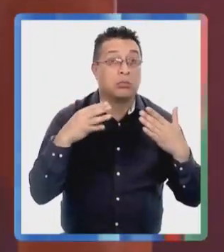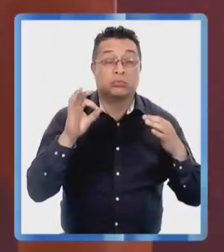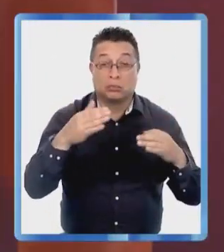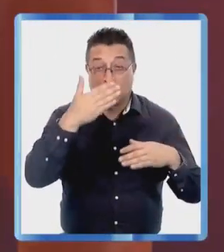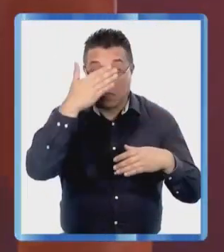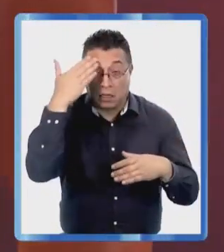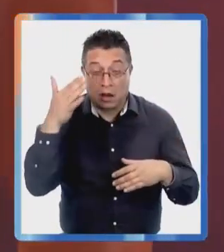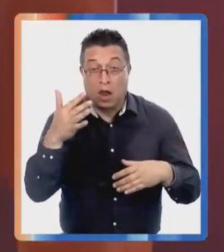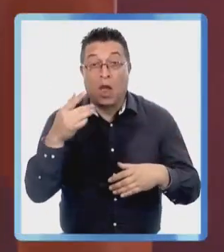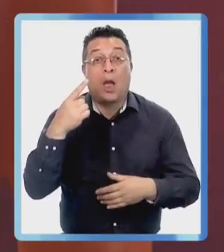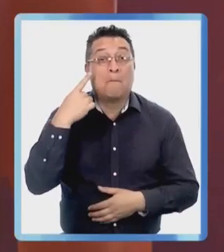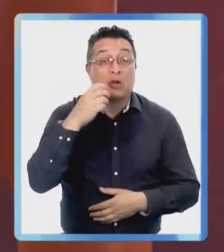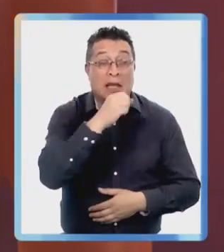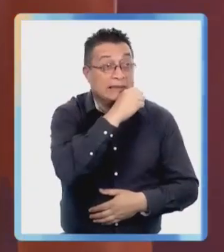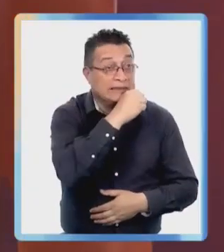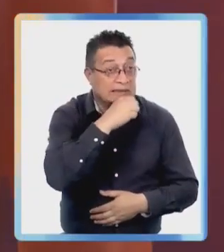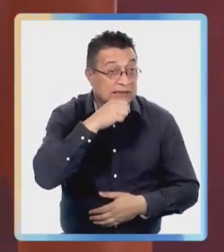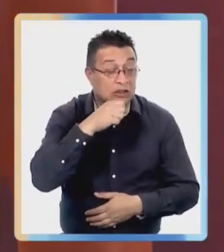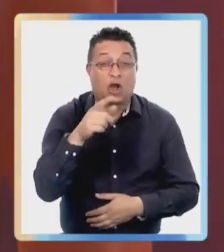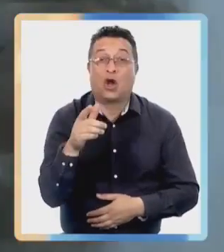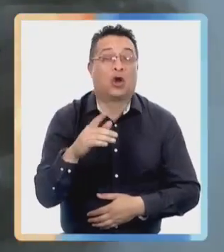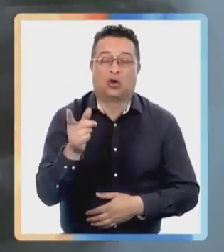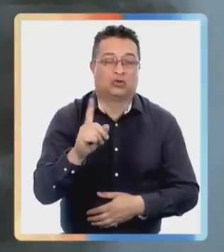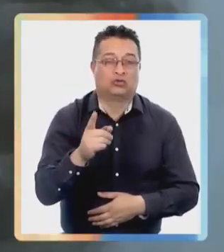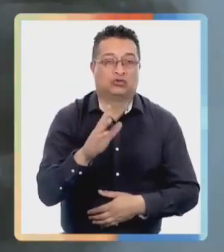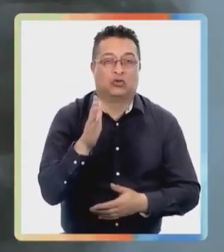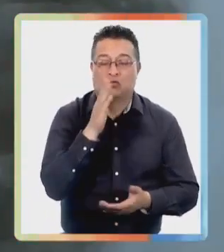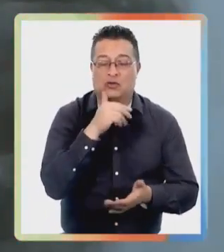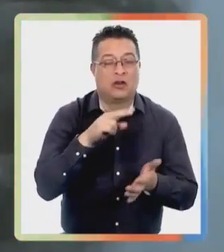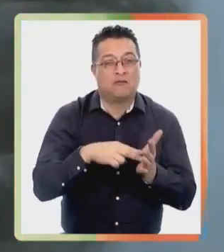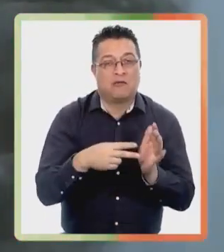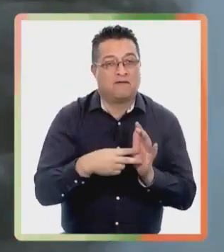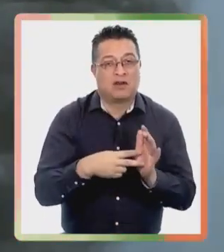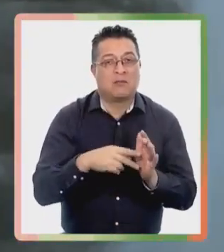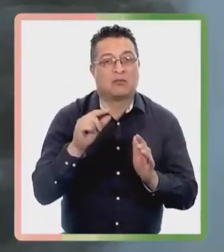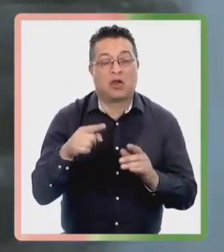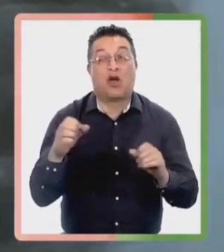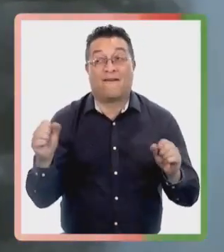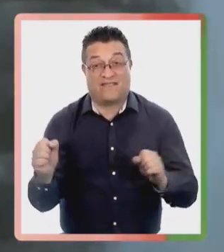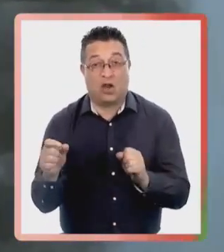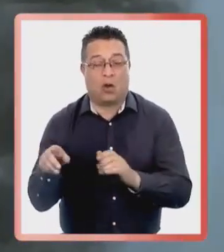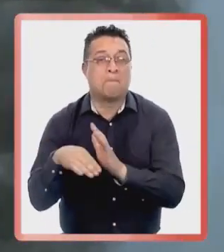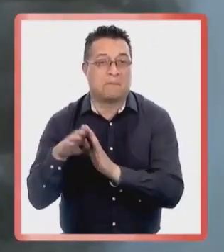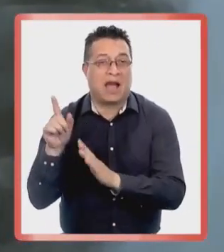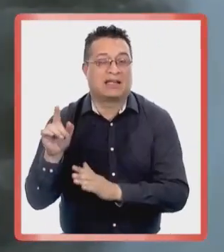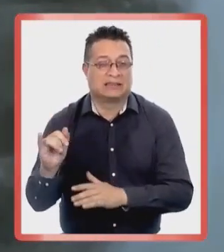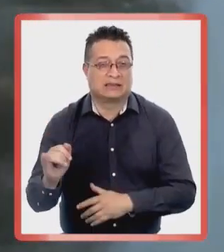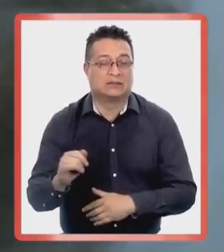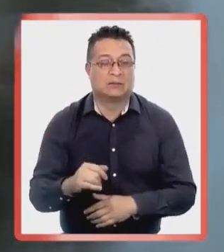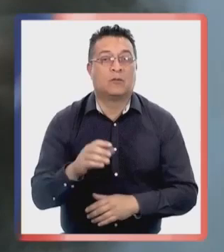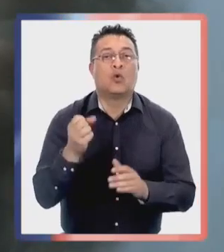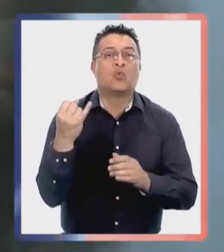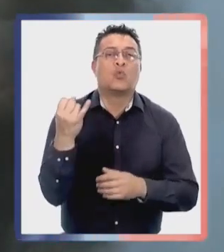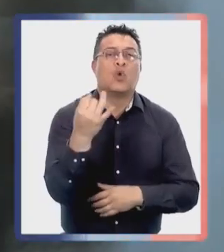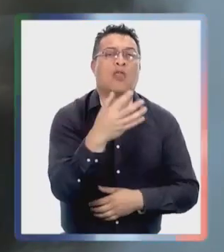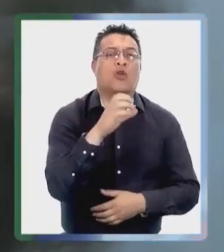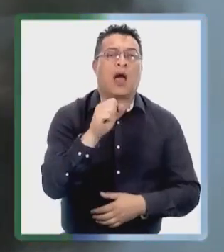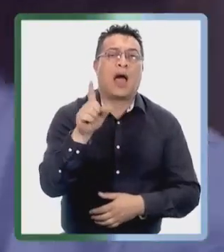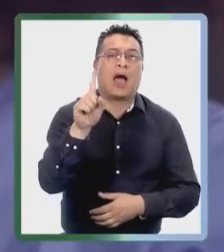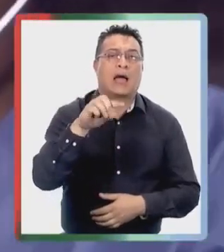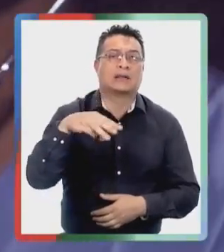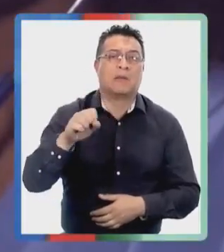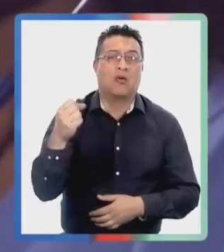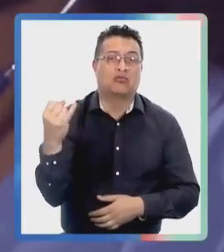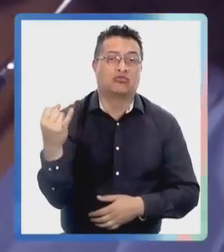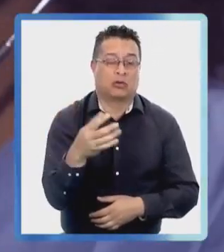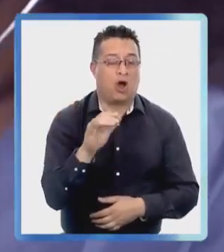cálidos, aunque sean secos, no es tan crítico como en la zona fría. ¿Cuántos tipos de asma hay?